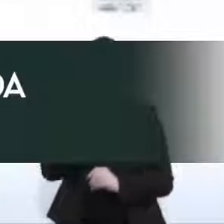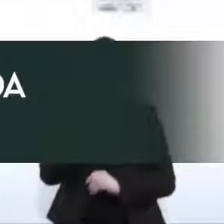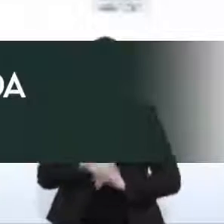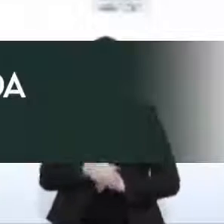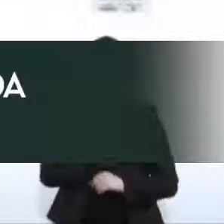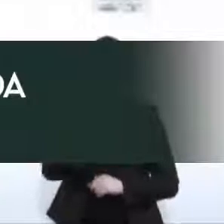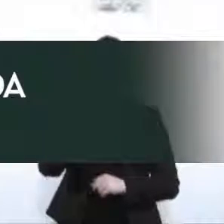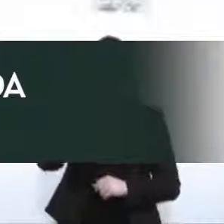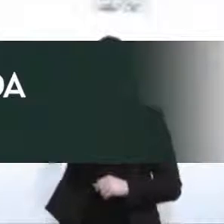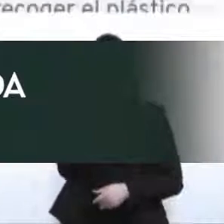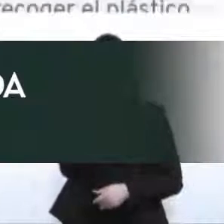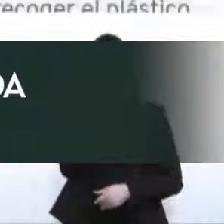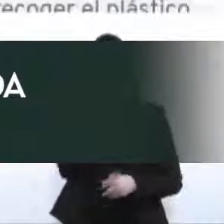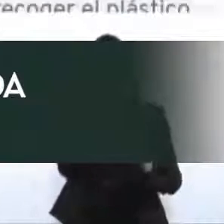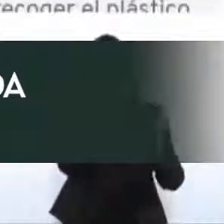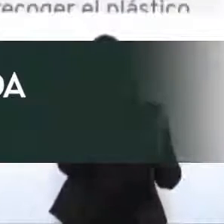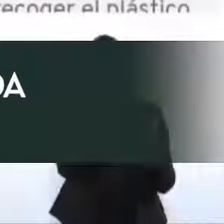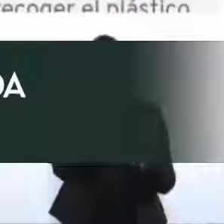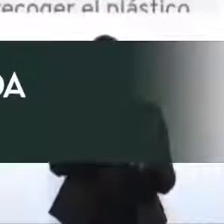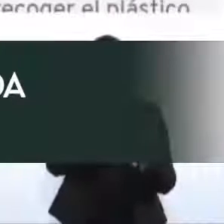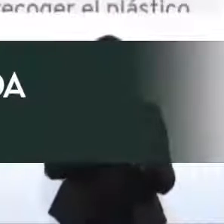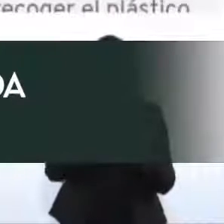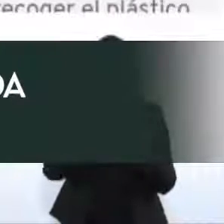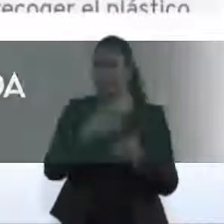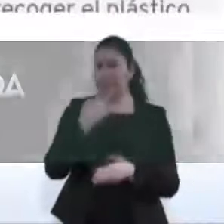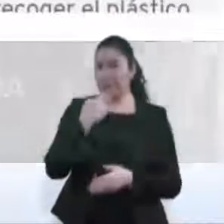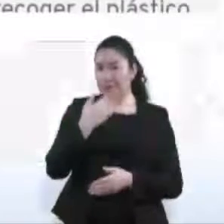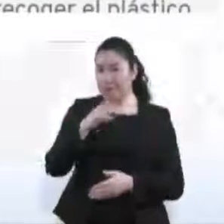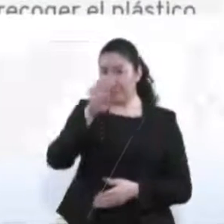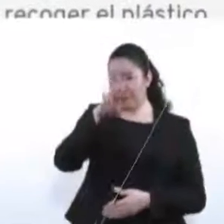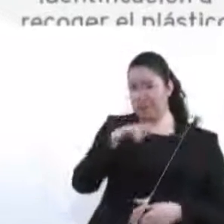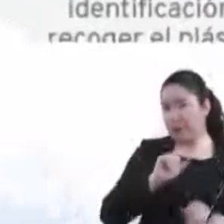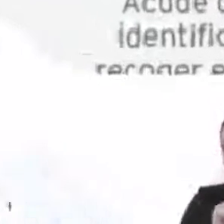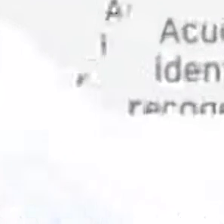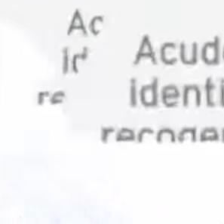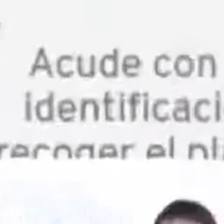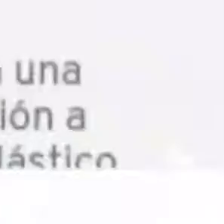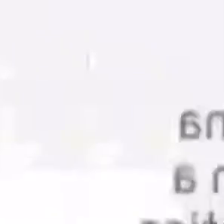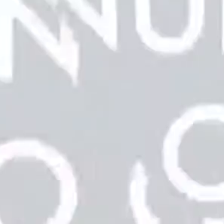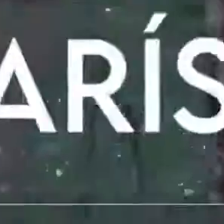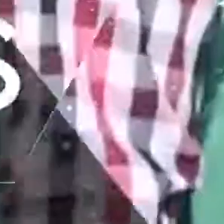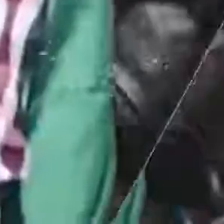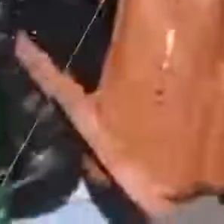También se puede pedir la solicitud para pagarla e imprimirla.